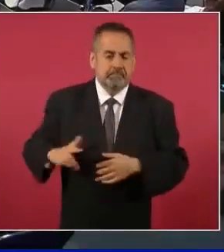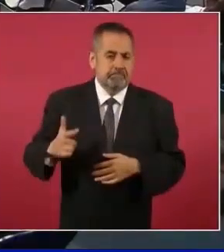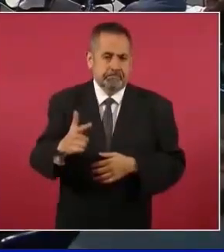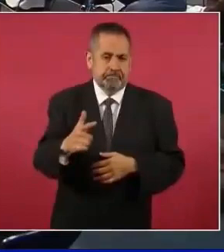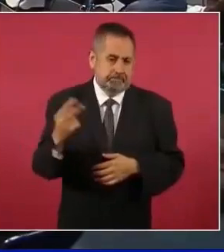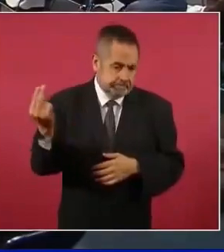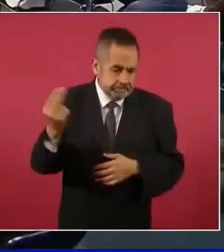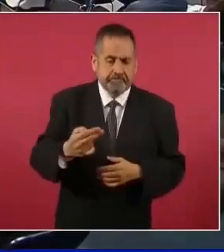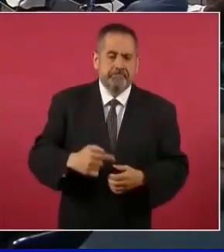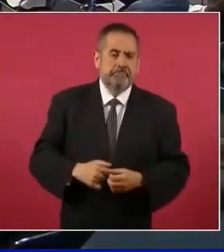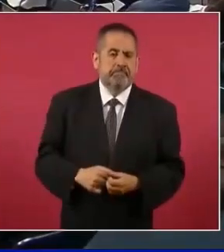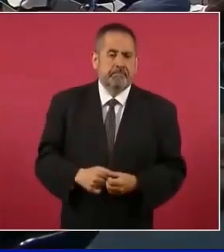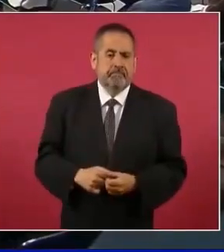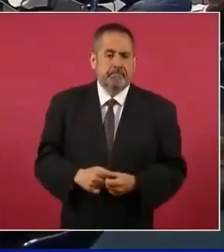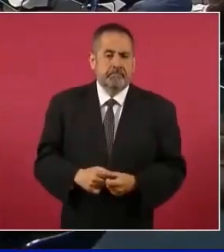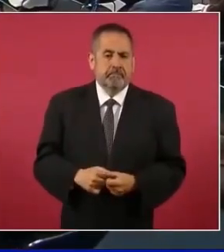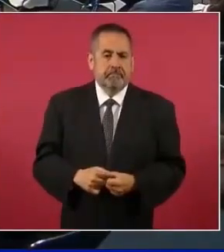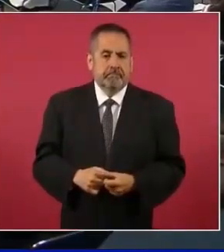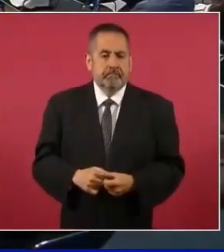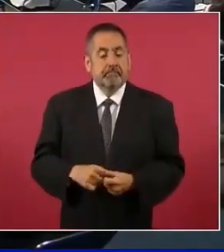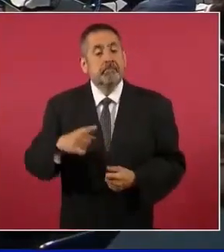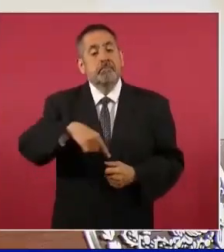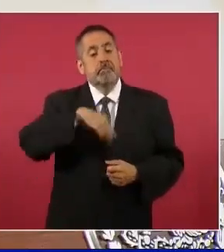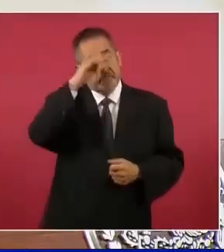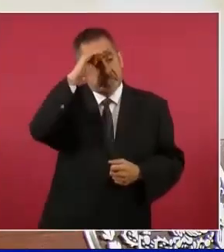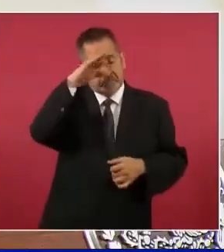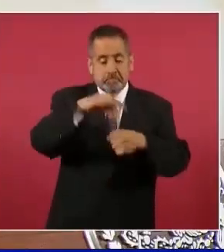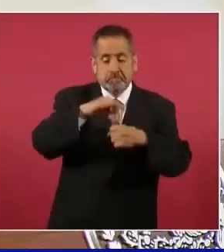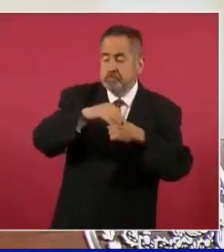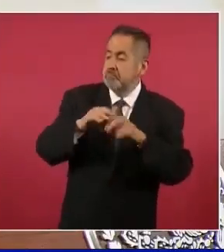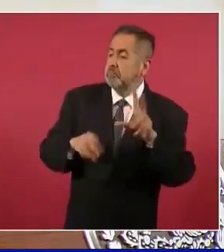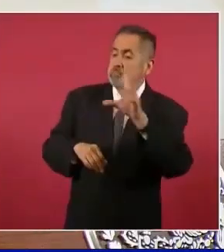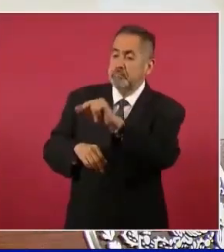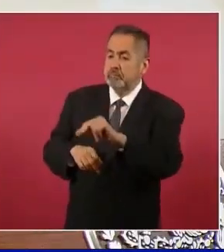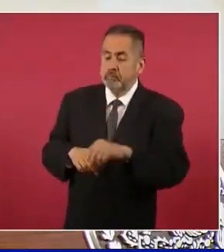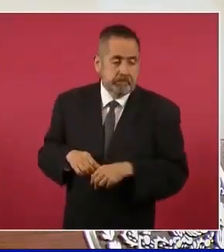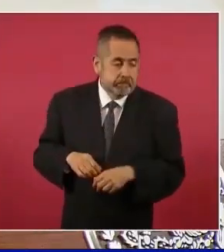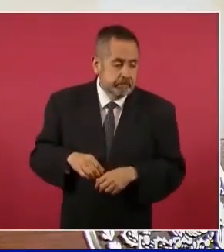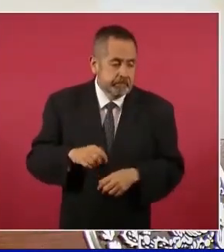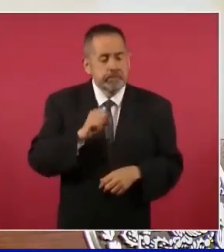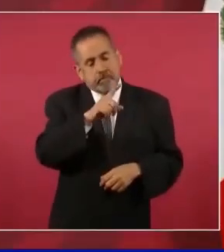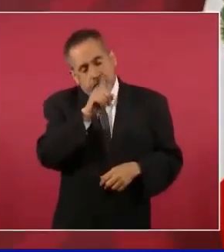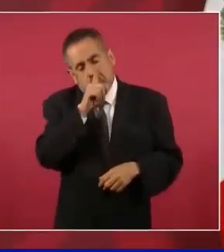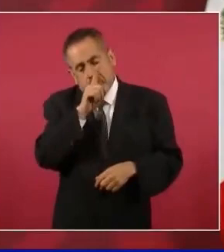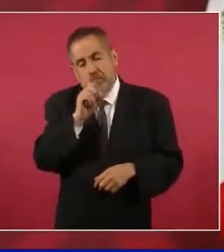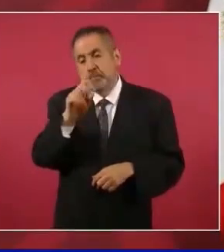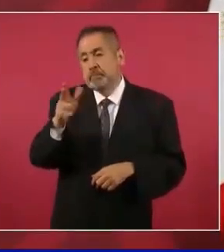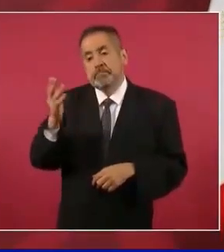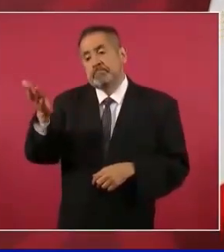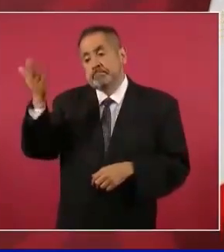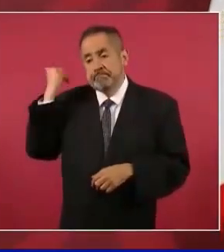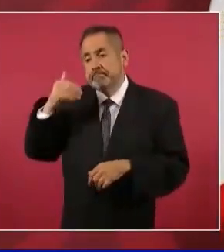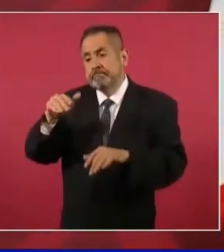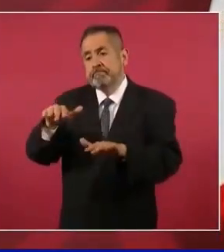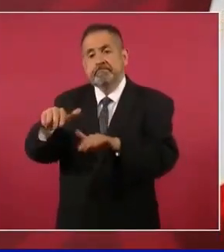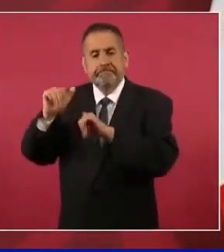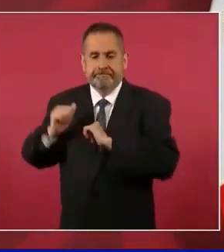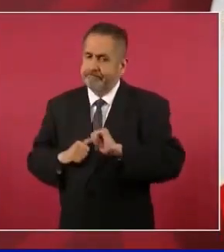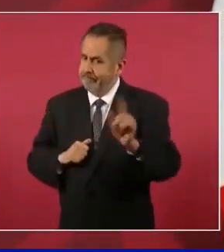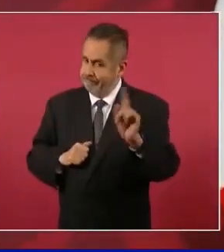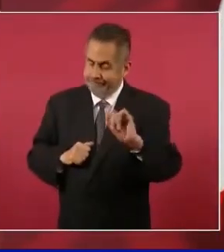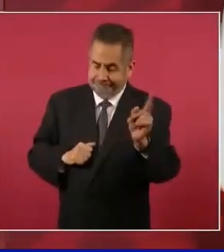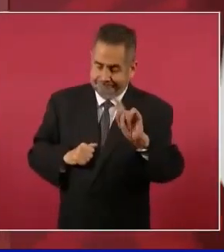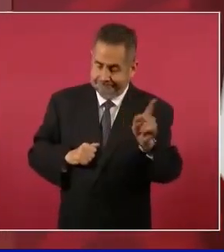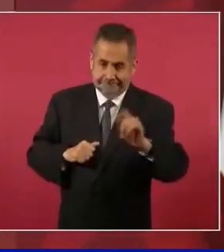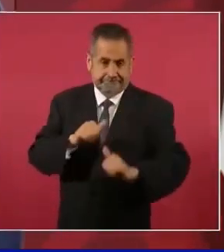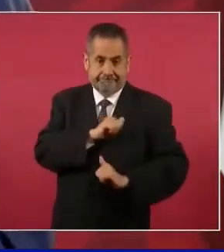Entonces, que no estén pensando que si van a votar en contra, ah, es que se va a retirar el ejército. Ah, no,